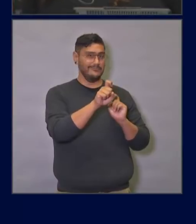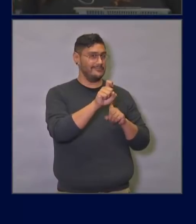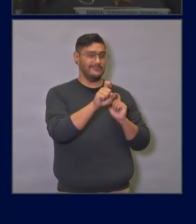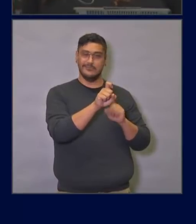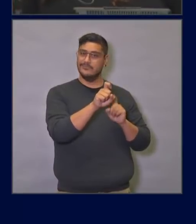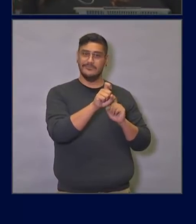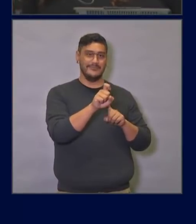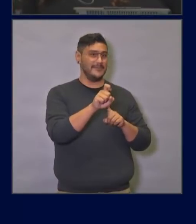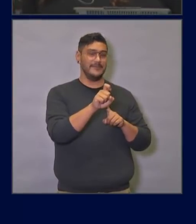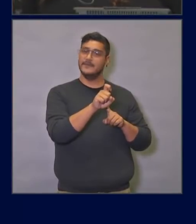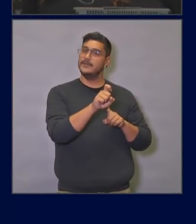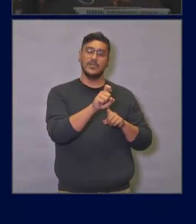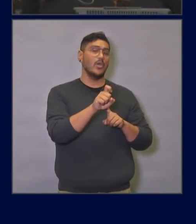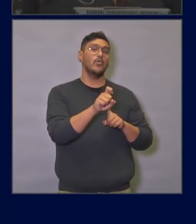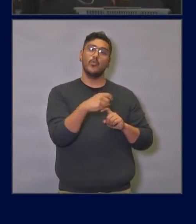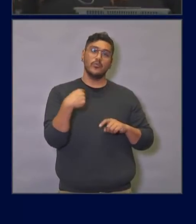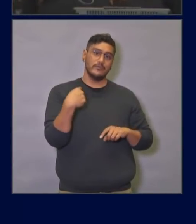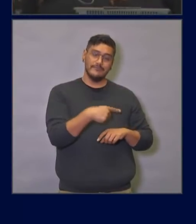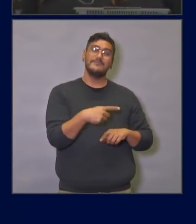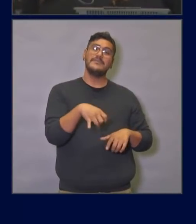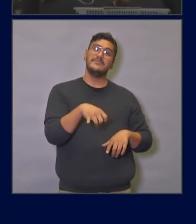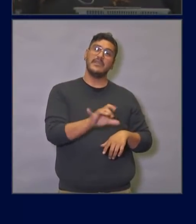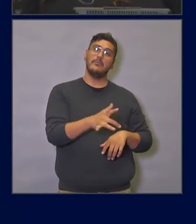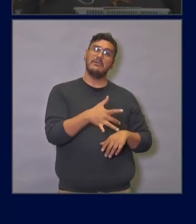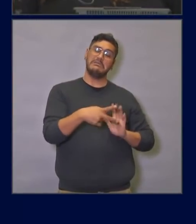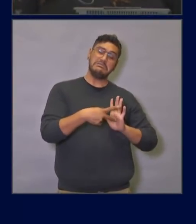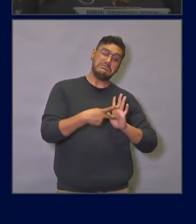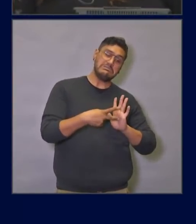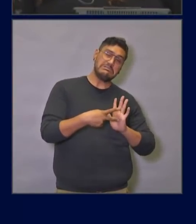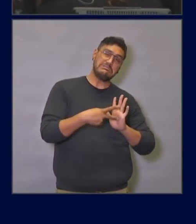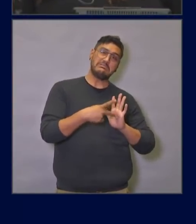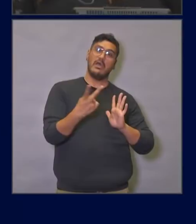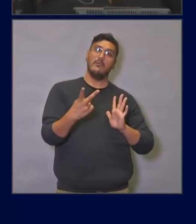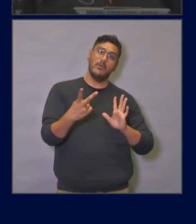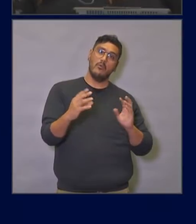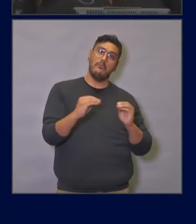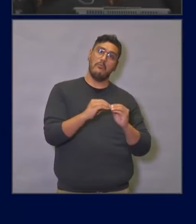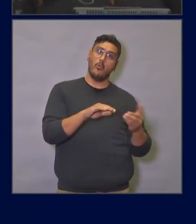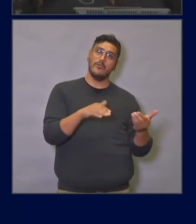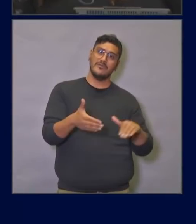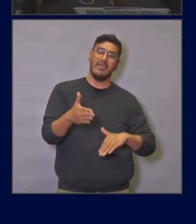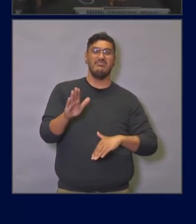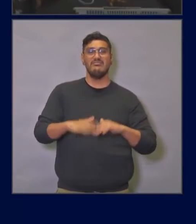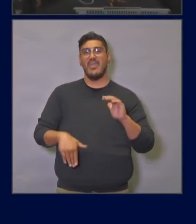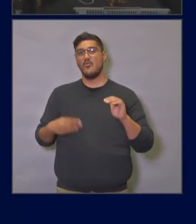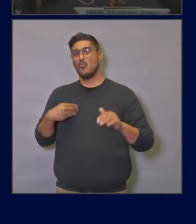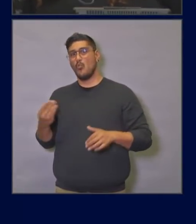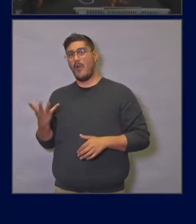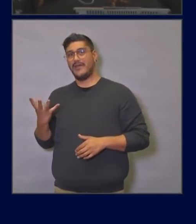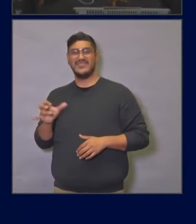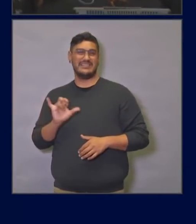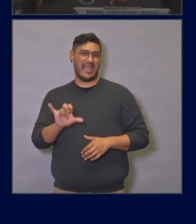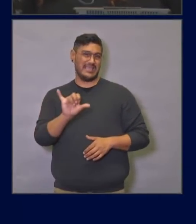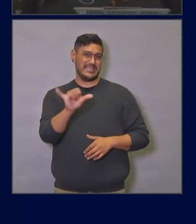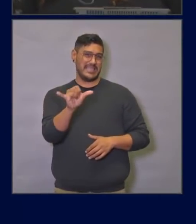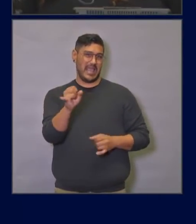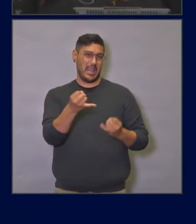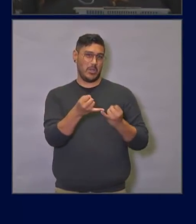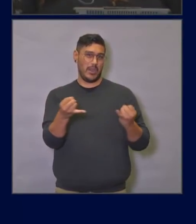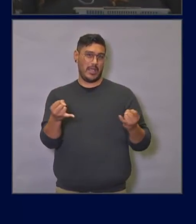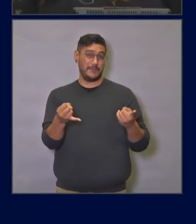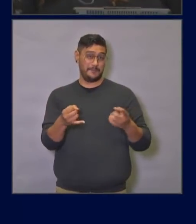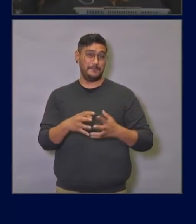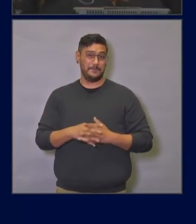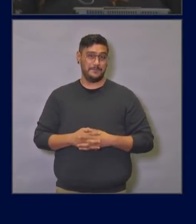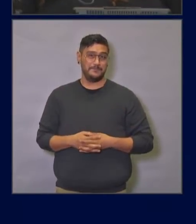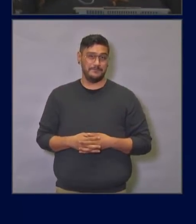teniendo al menos el doble de fallecimientos que los residentes blancos. Eso está representado por la línea amarilla.